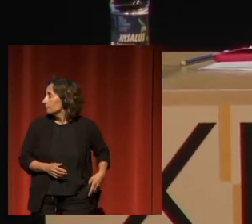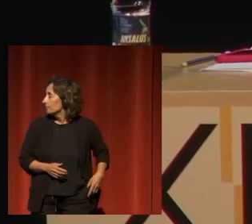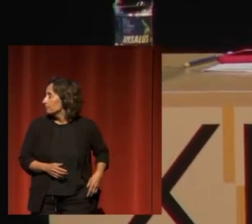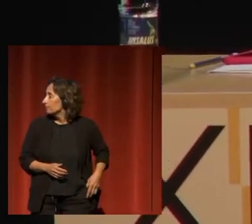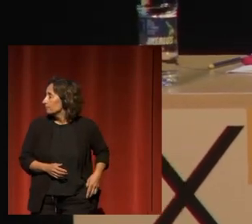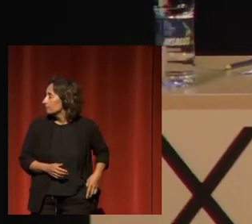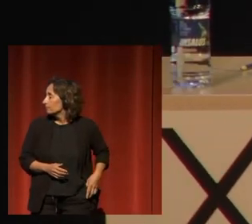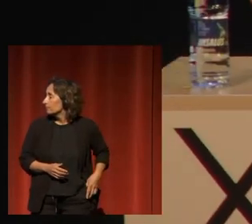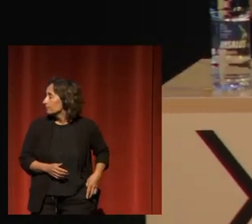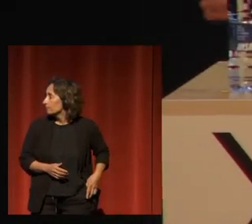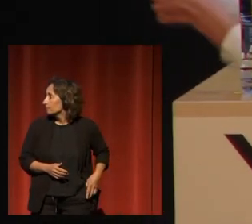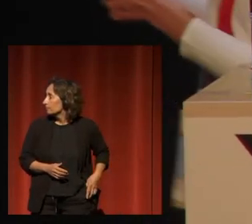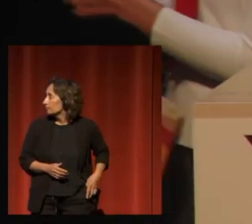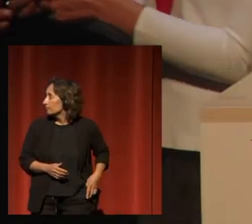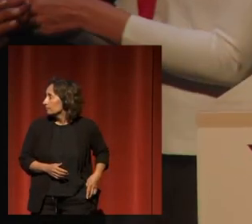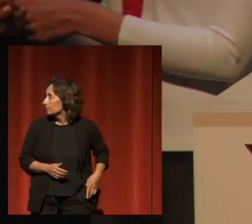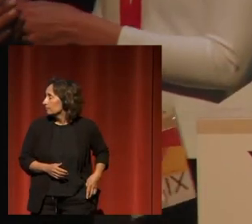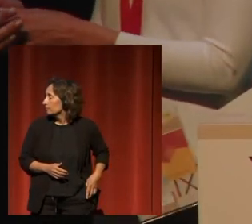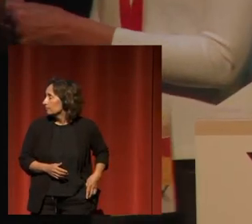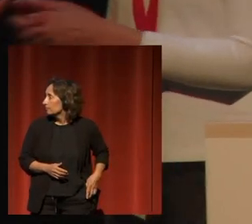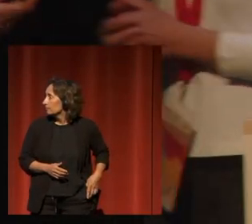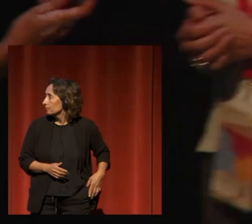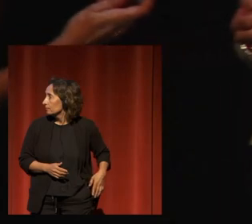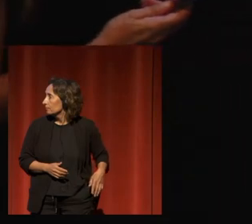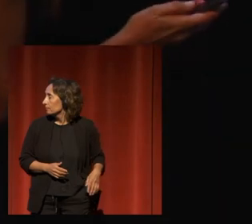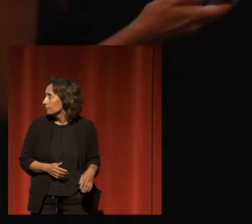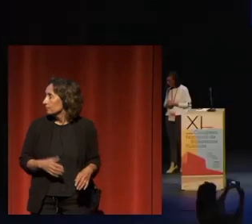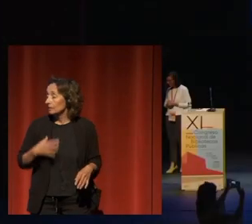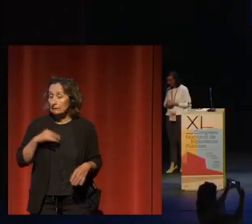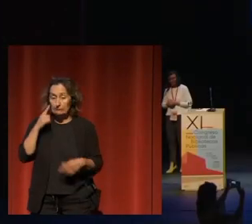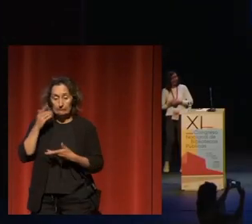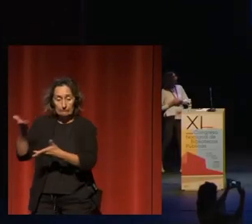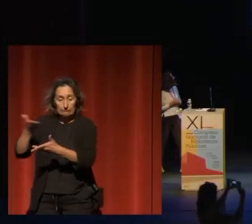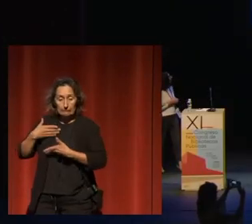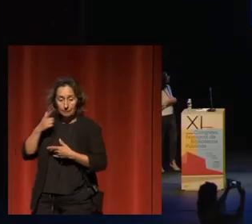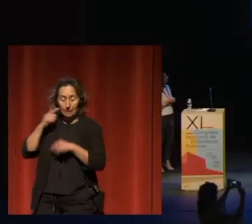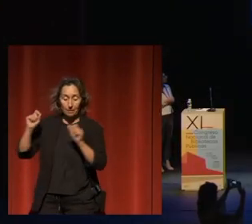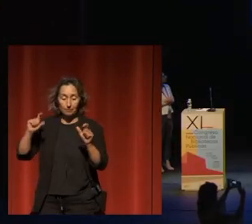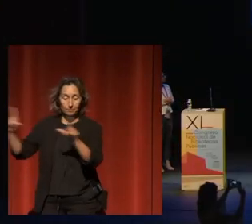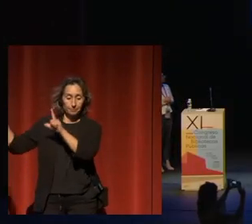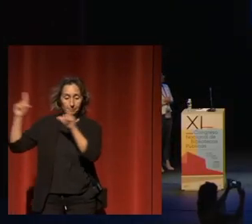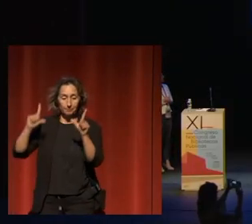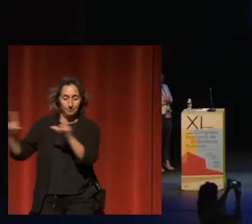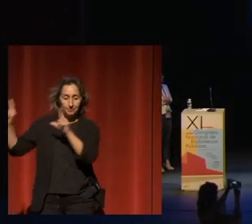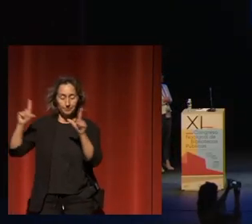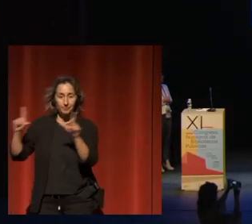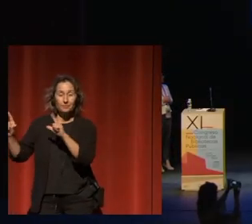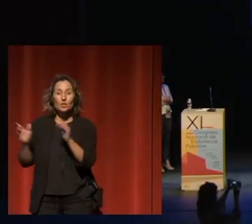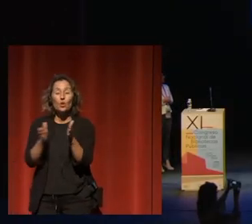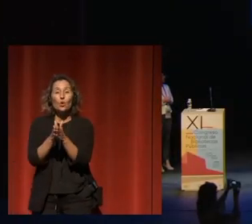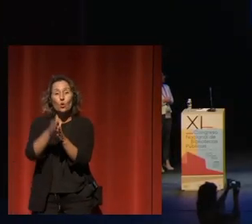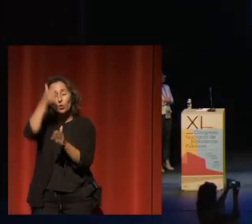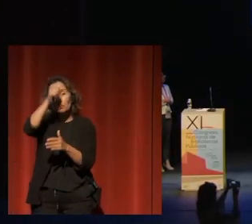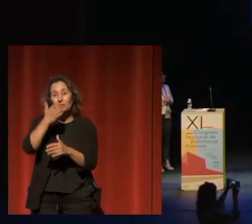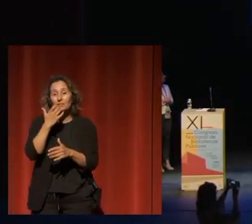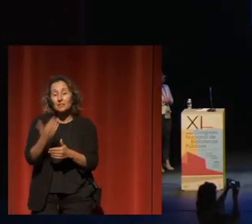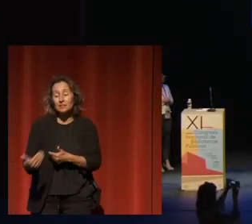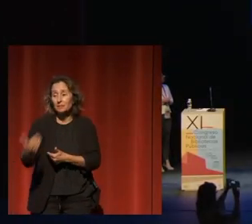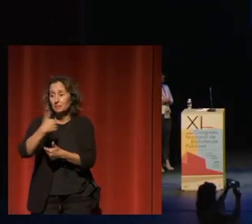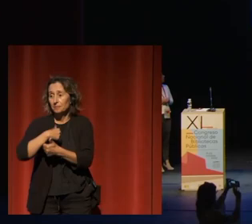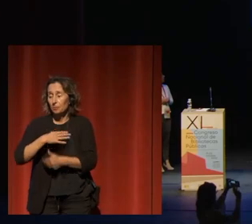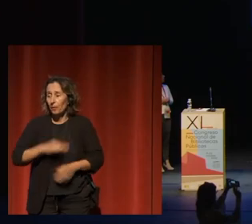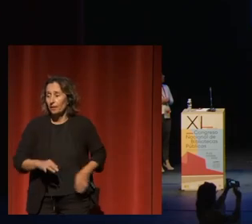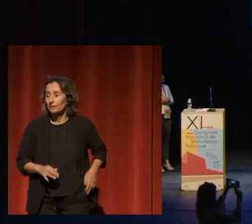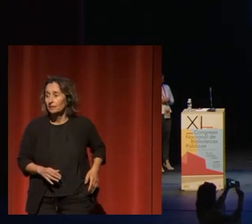quizás Necesito ayuda para pasar las diapositivas No sé tampoco muy bien Vamos a ver Ah compañeros si podéis venir